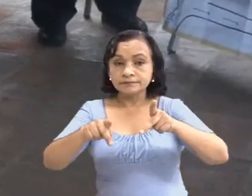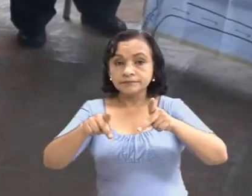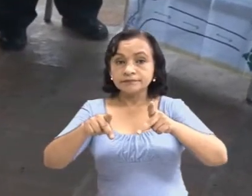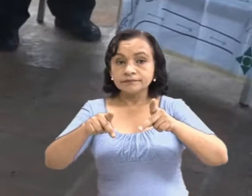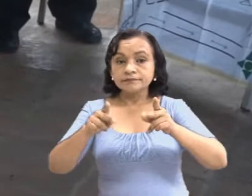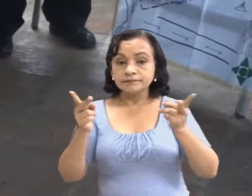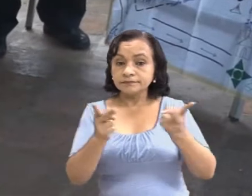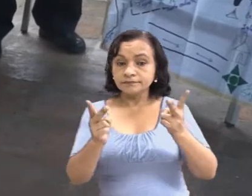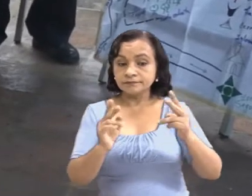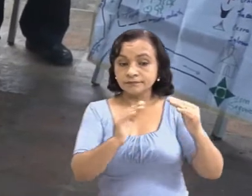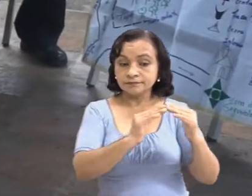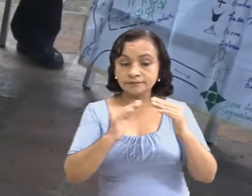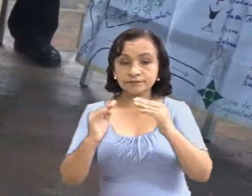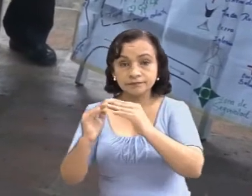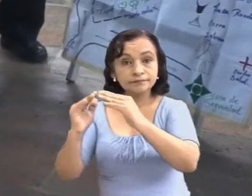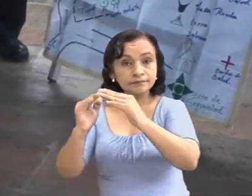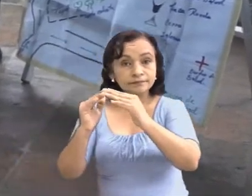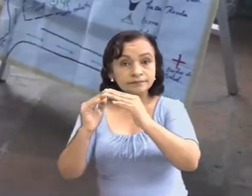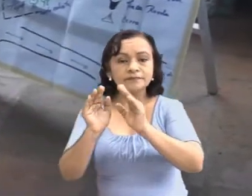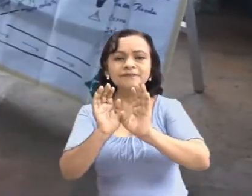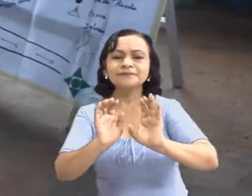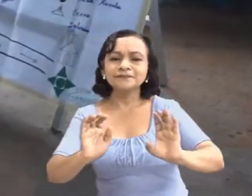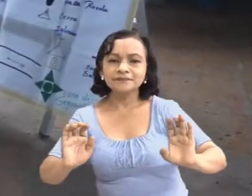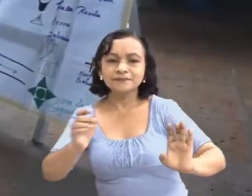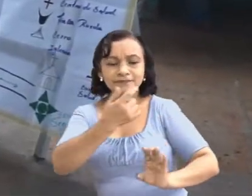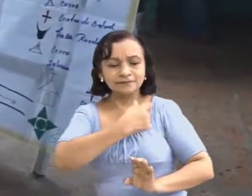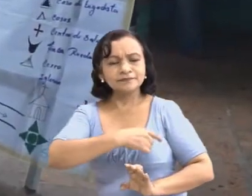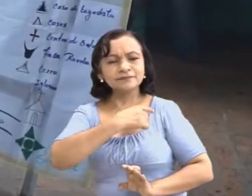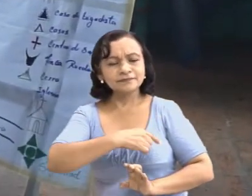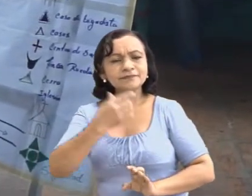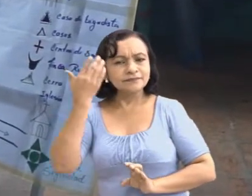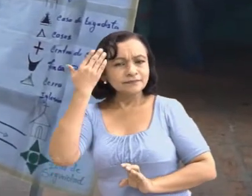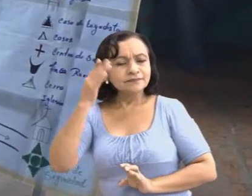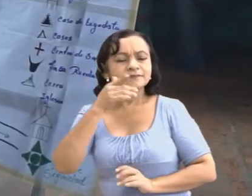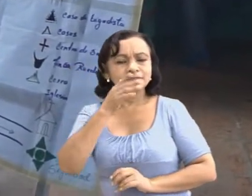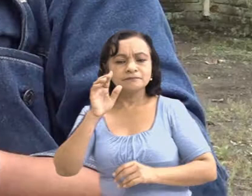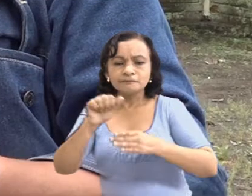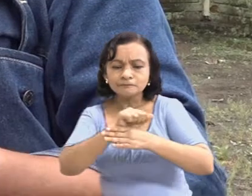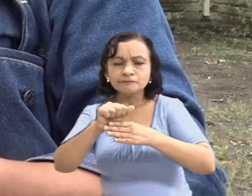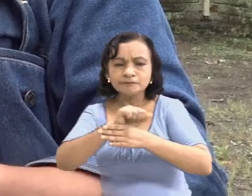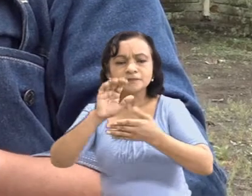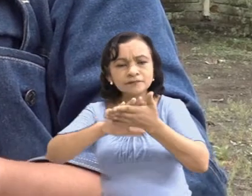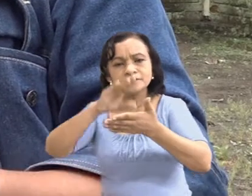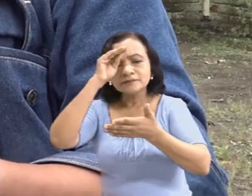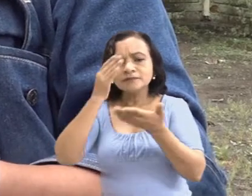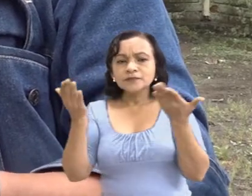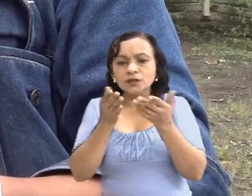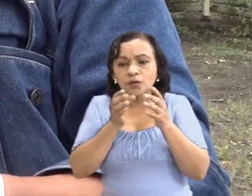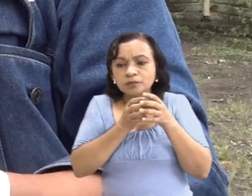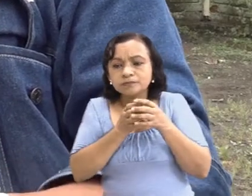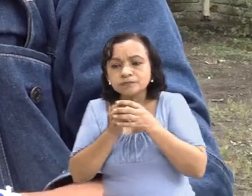población y los mismos niños de la escuela, ellos ya están preparados cómo